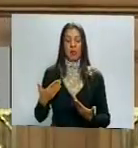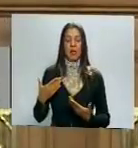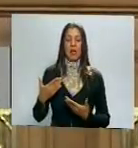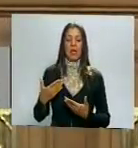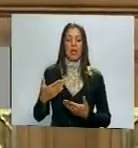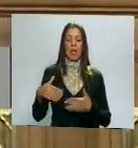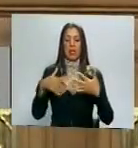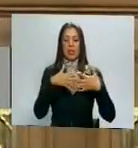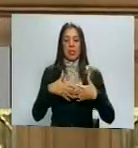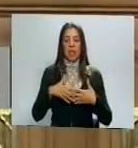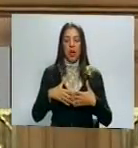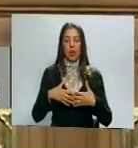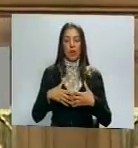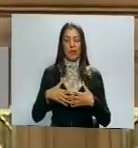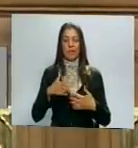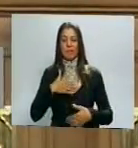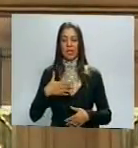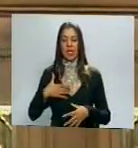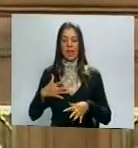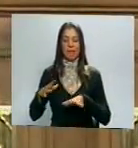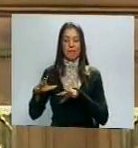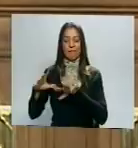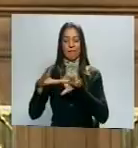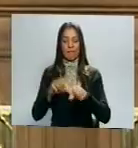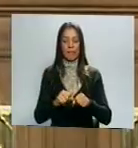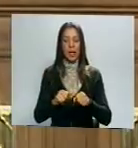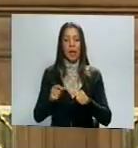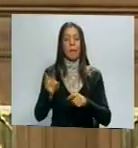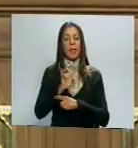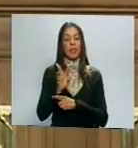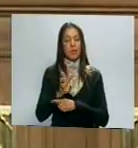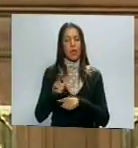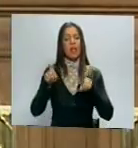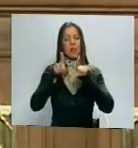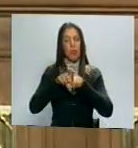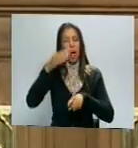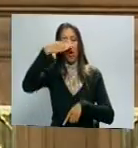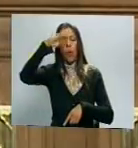Venezuela el mismo guión fracasado en Cuba.